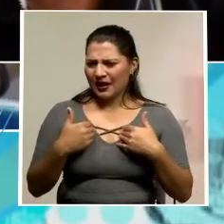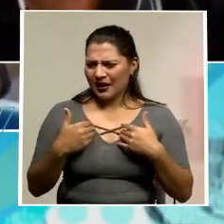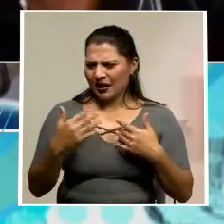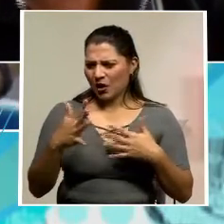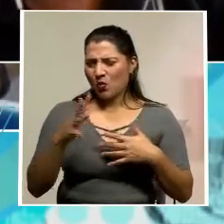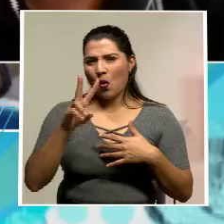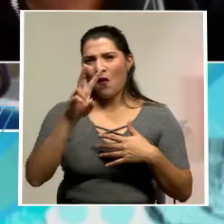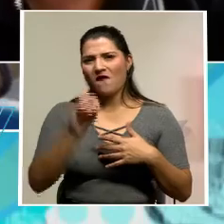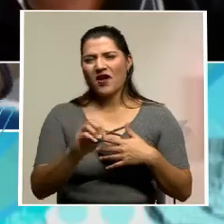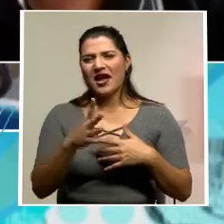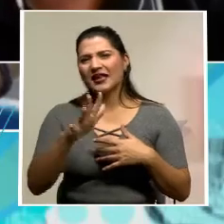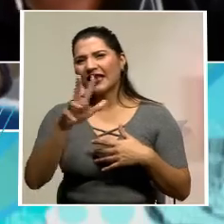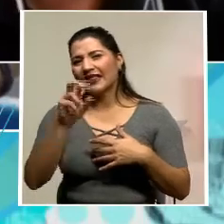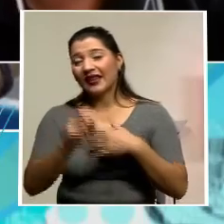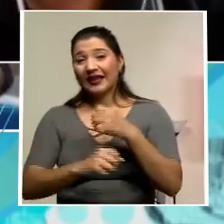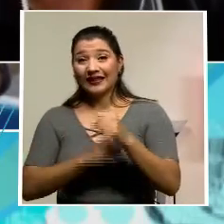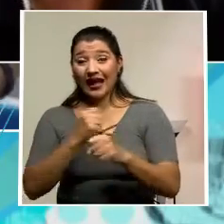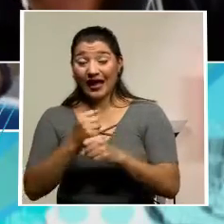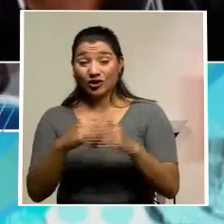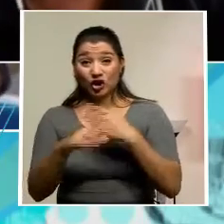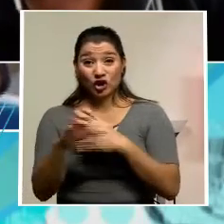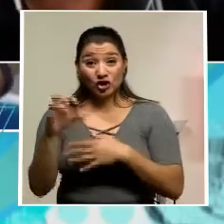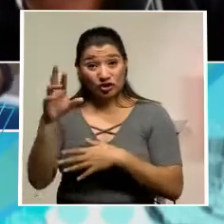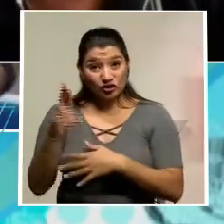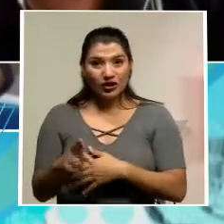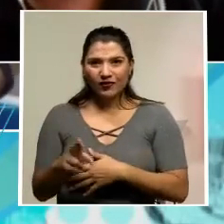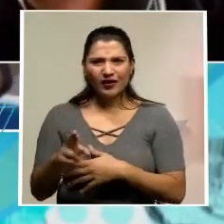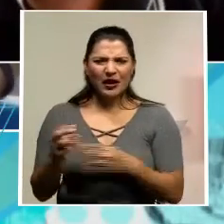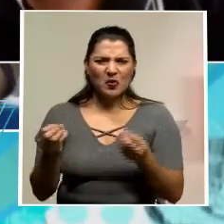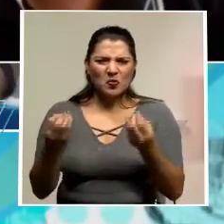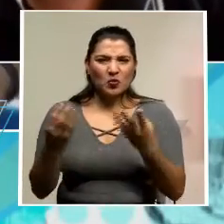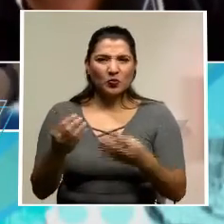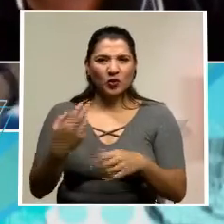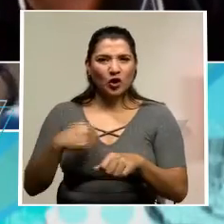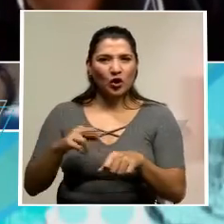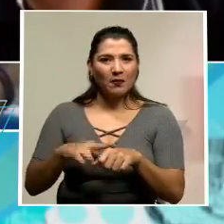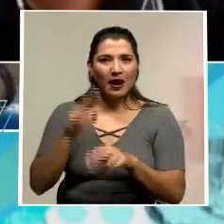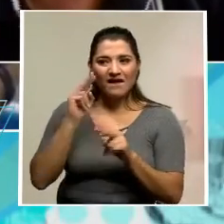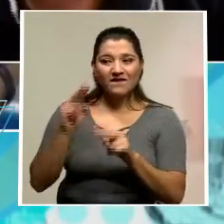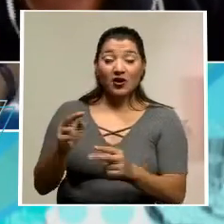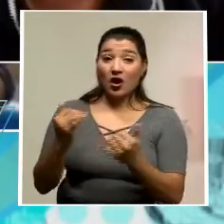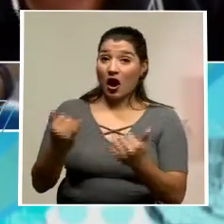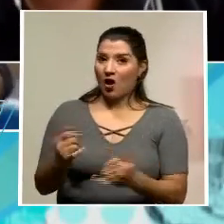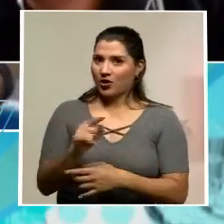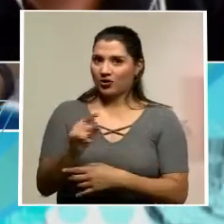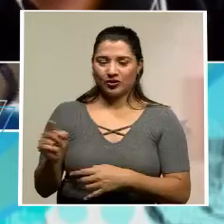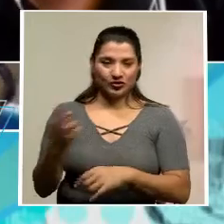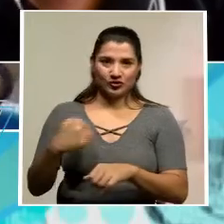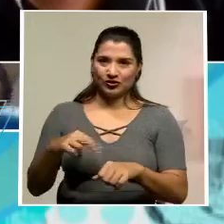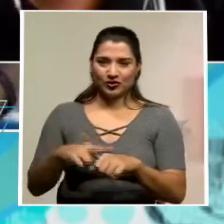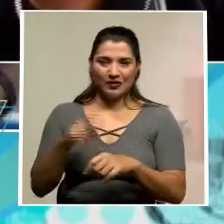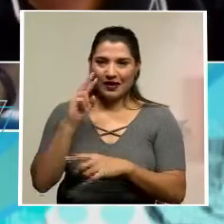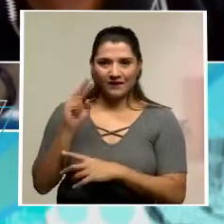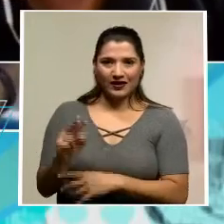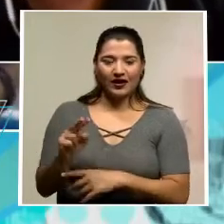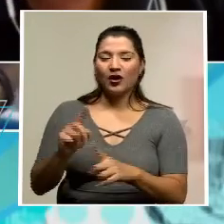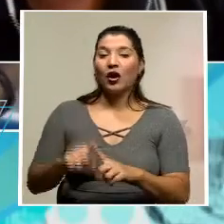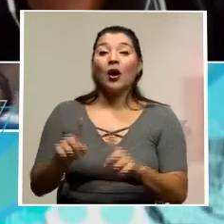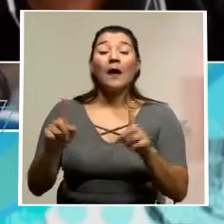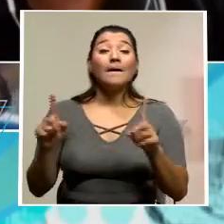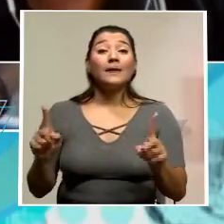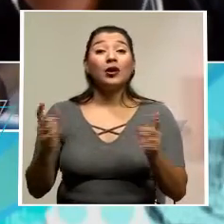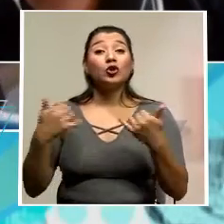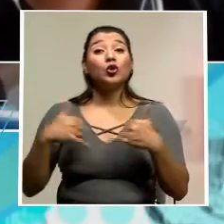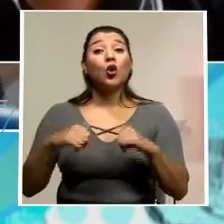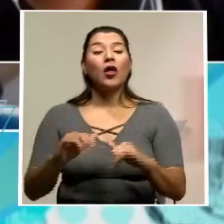20, 30, 40 años aquí en el país era mucho más común, ahorita no es para nada común, pero todavía